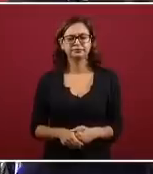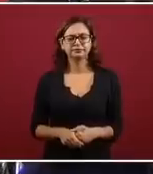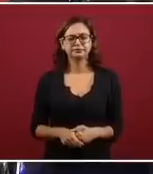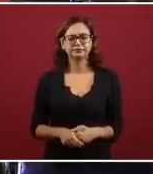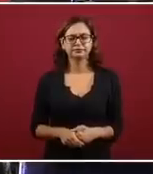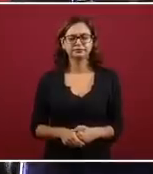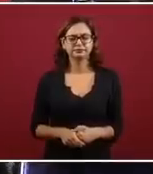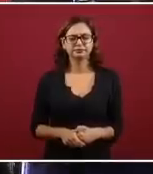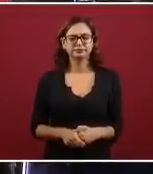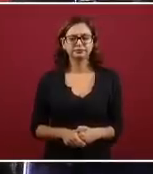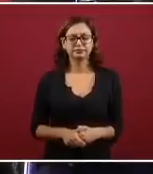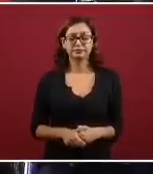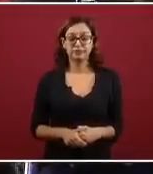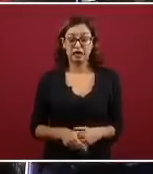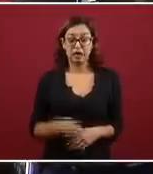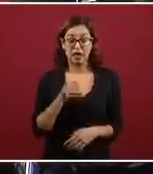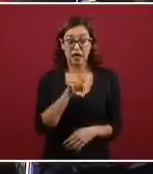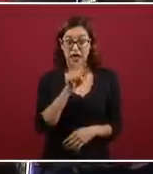Ahí se profundizó